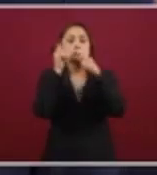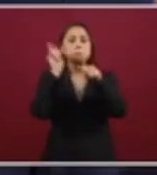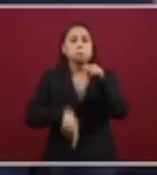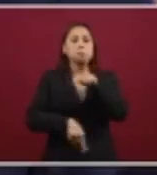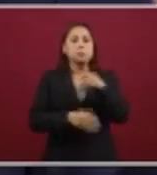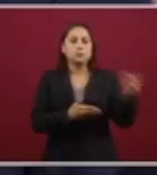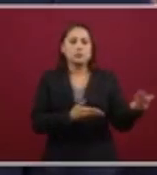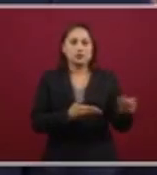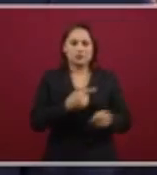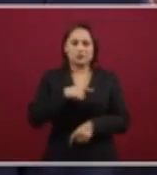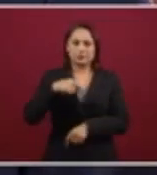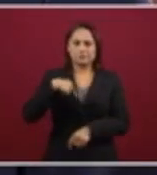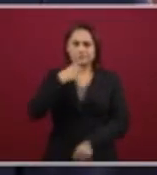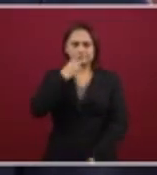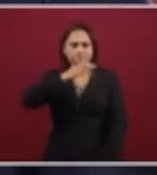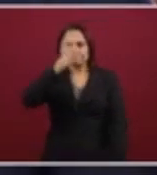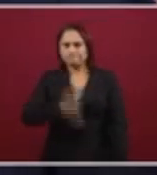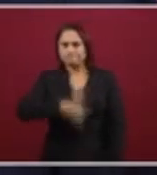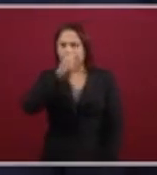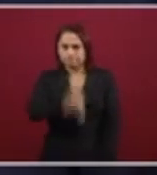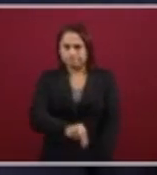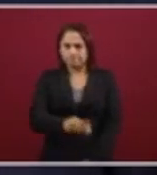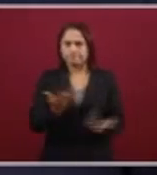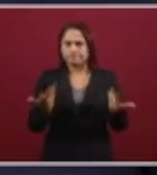Y en un acto de